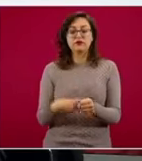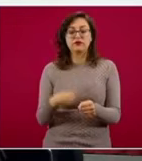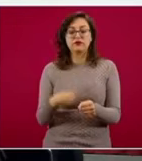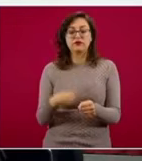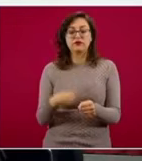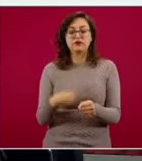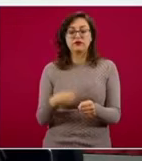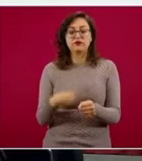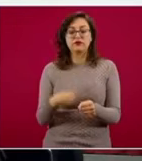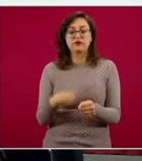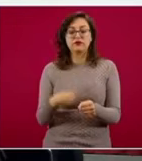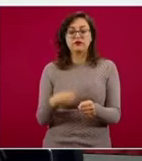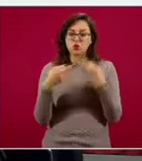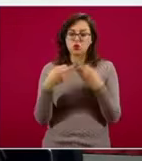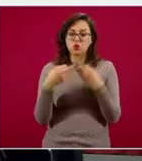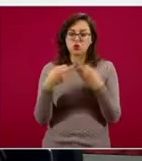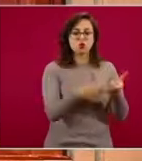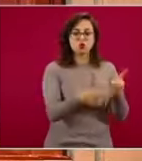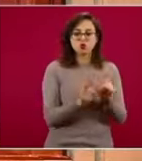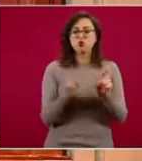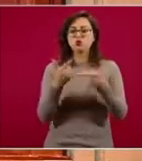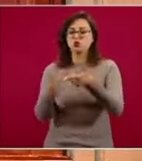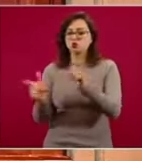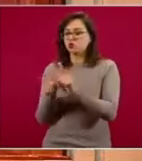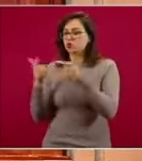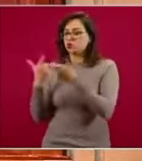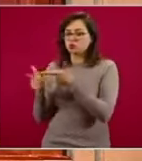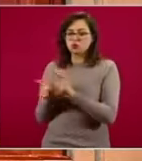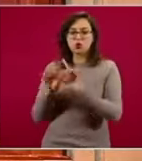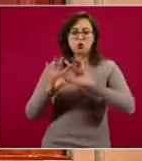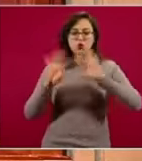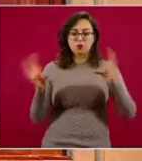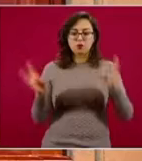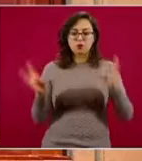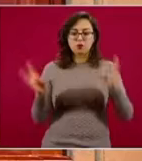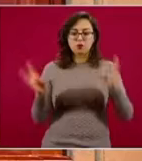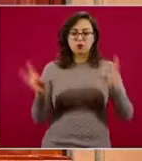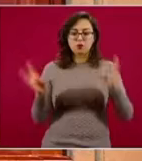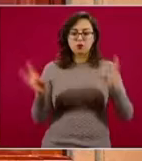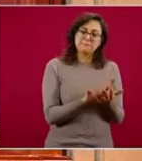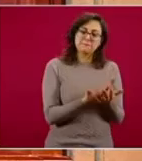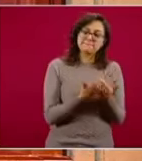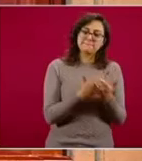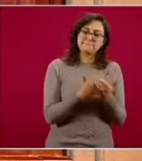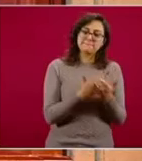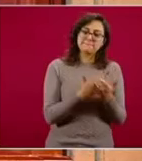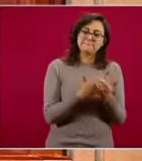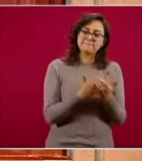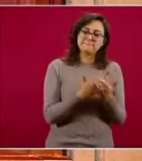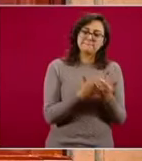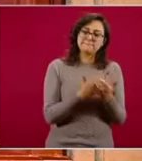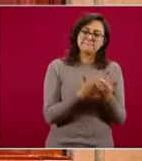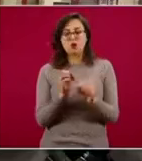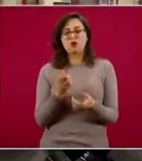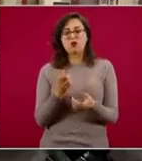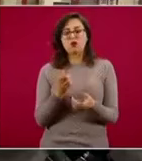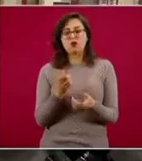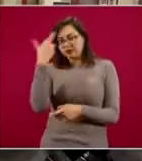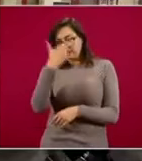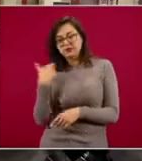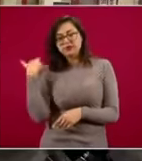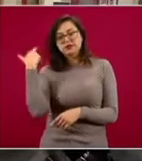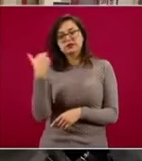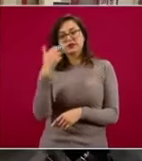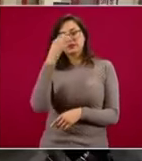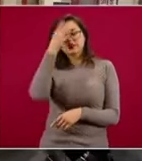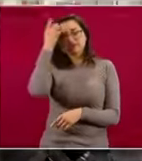agregando todos estos otros grupos que están esperando un resultado o grupos que están en su momento siendo dictaminados para poder